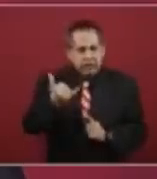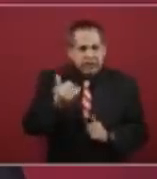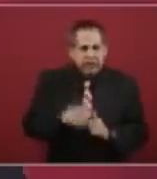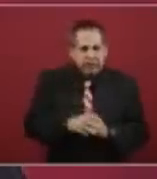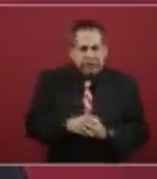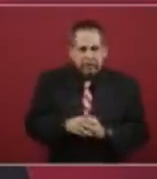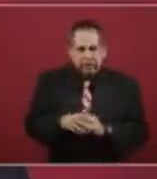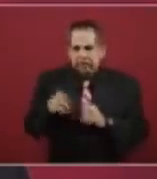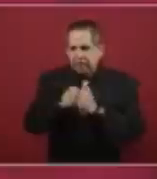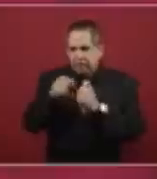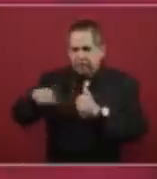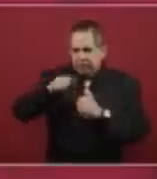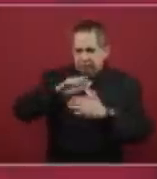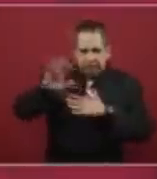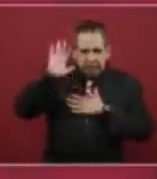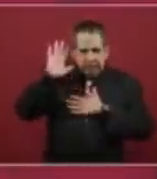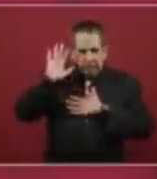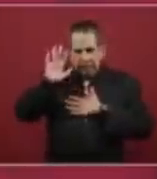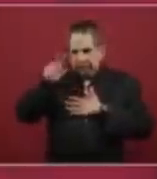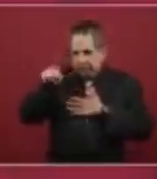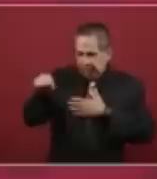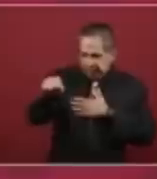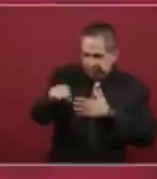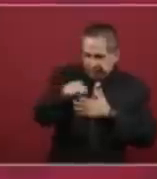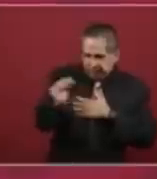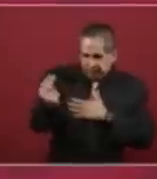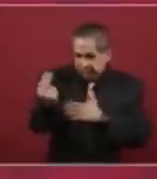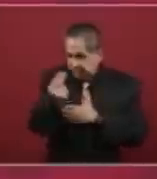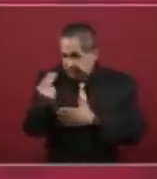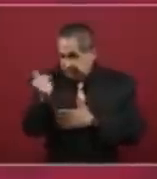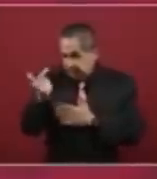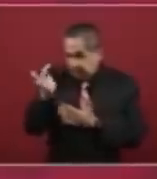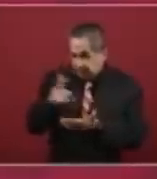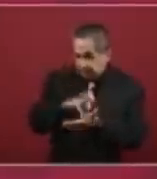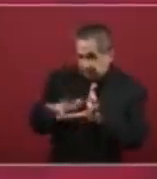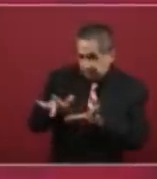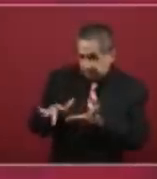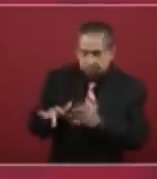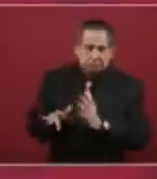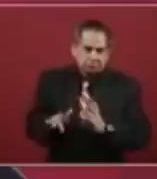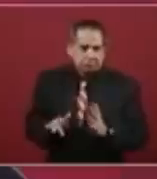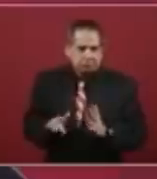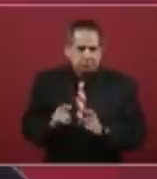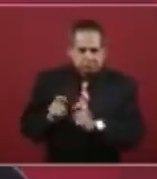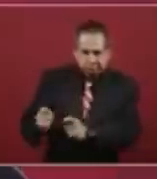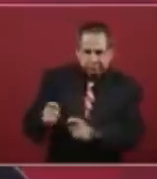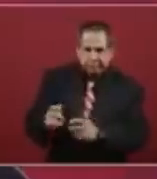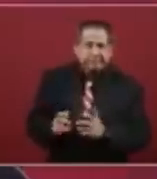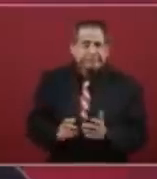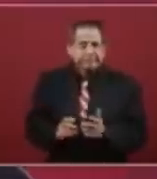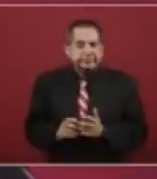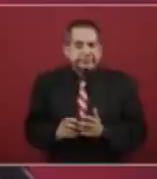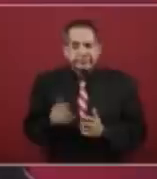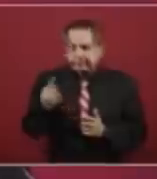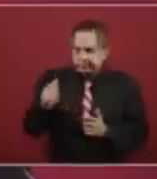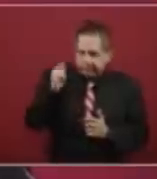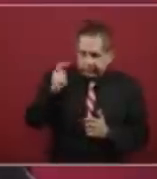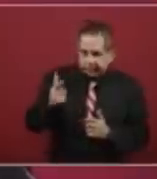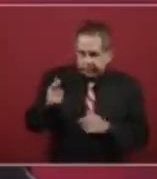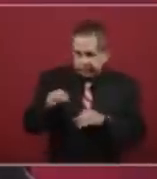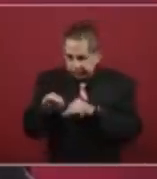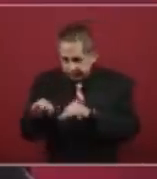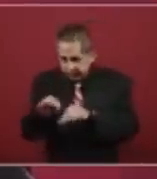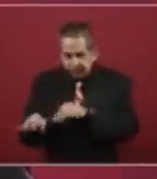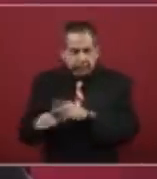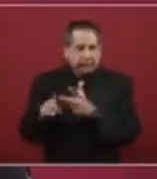con el compromiso de que todo el que necesite apoyo, ¿sí?, para trabajo, para que